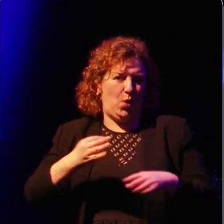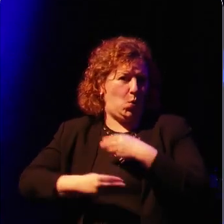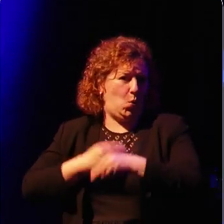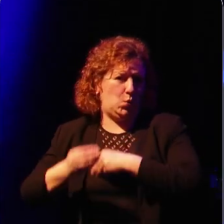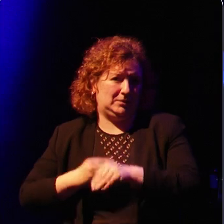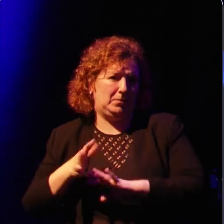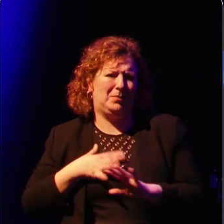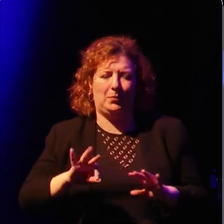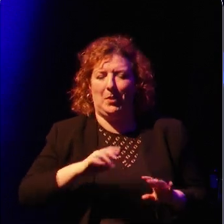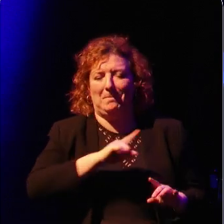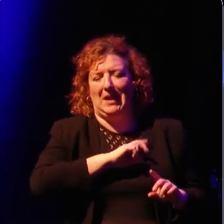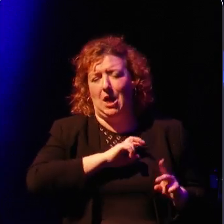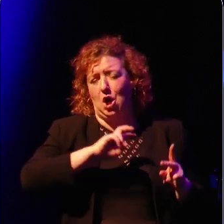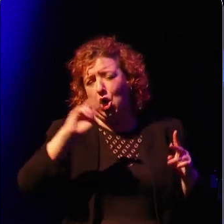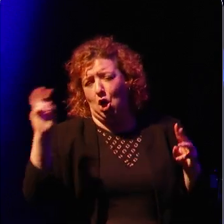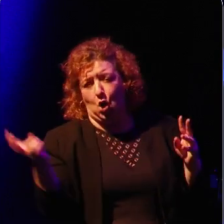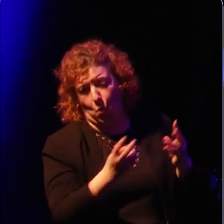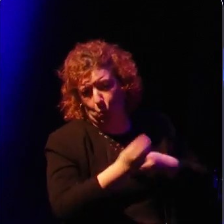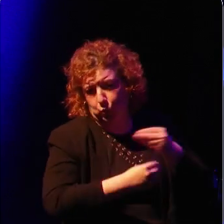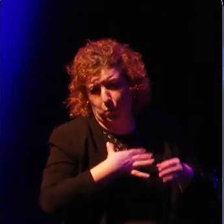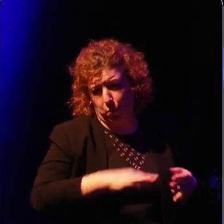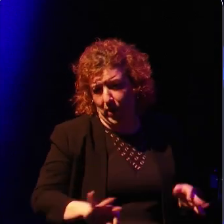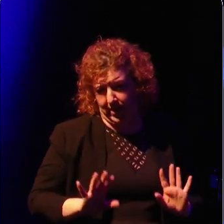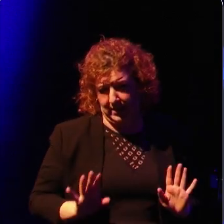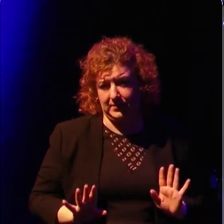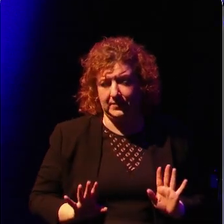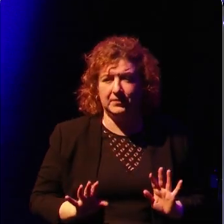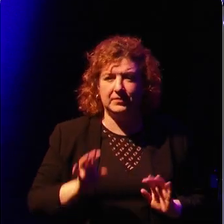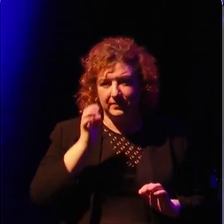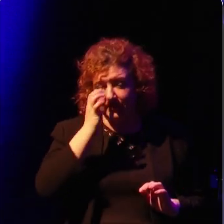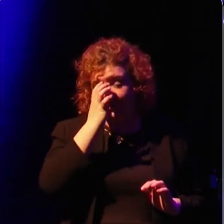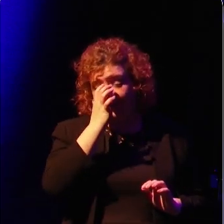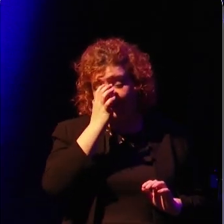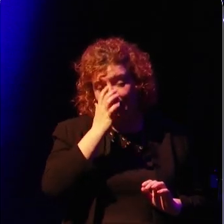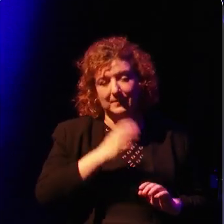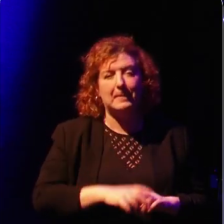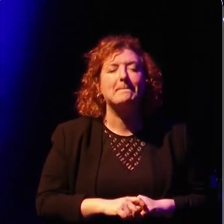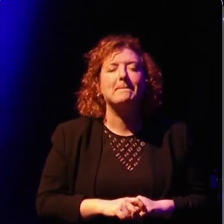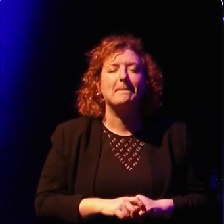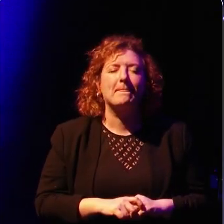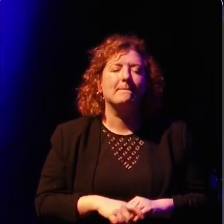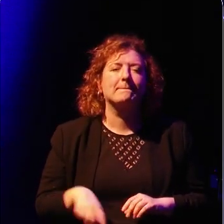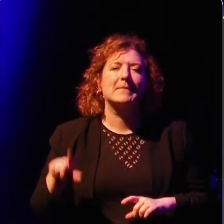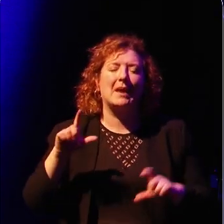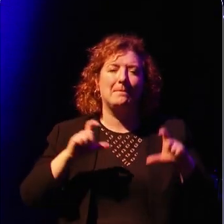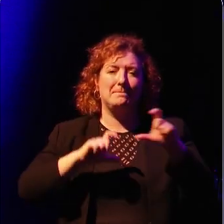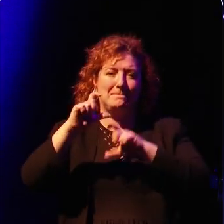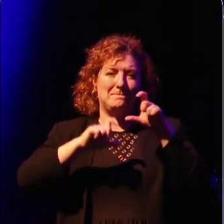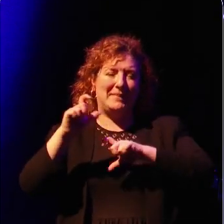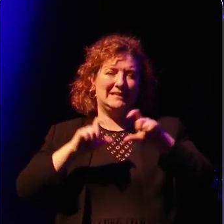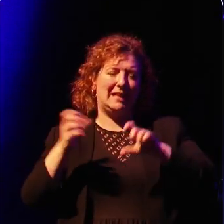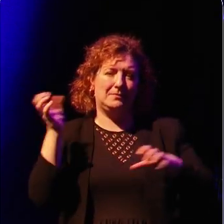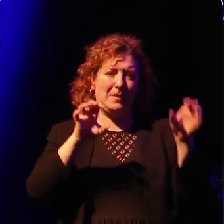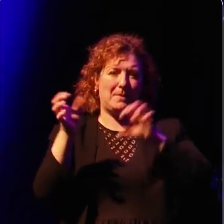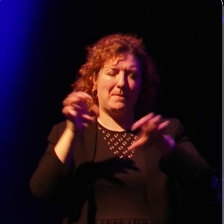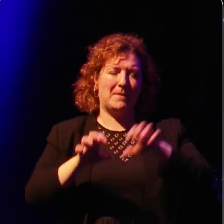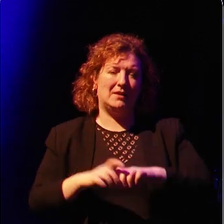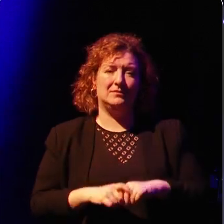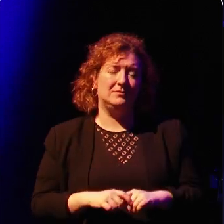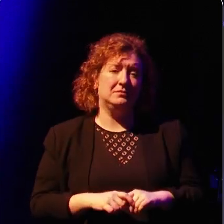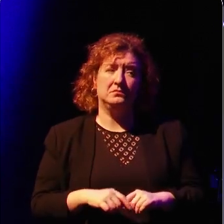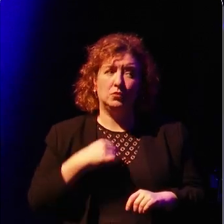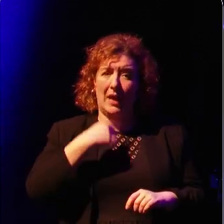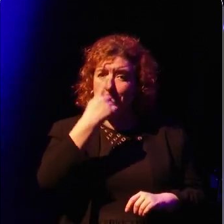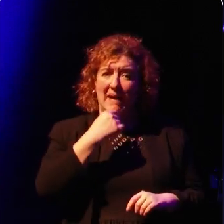cosas. Aparte de militares. Es decir, agregar píxeles, pero no a lo loco, en una imagen que